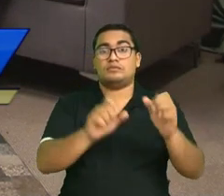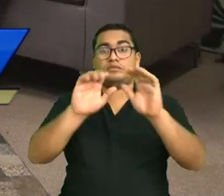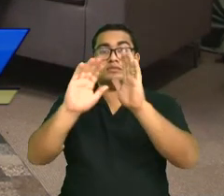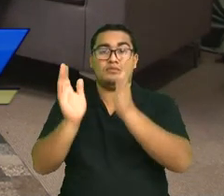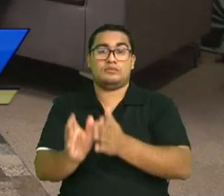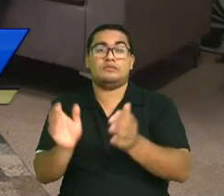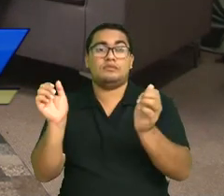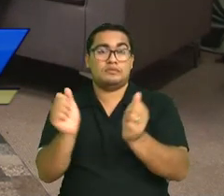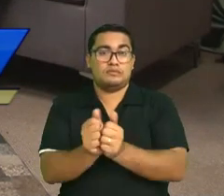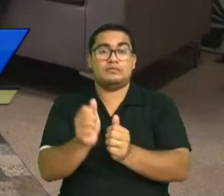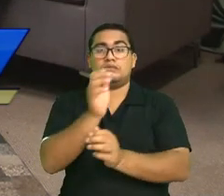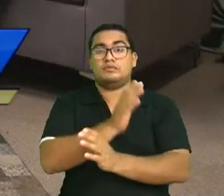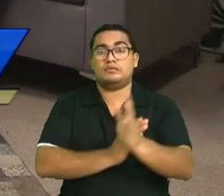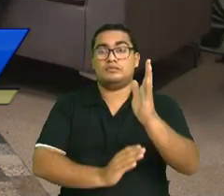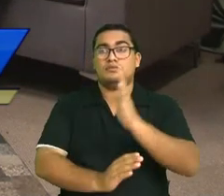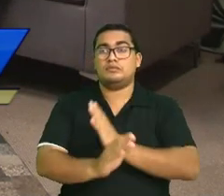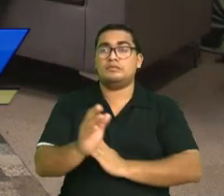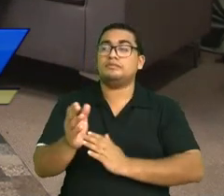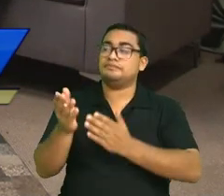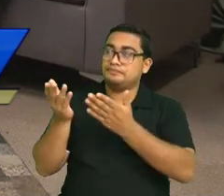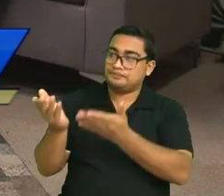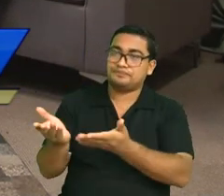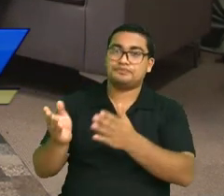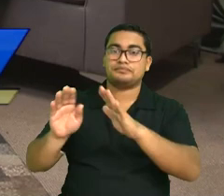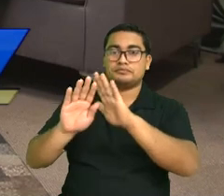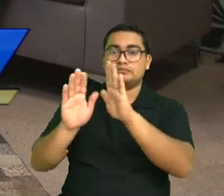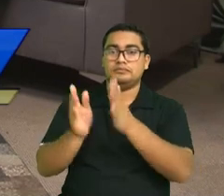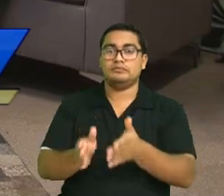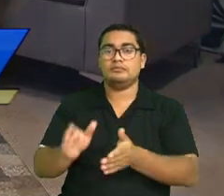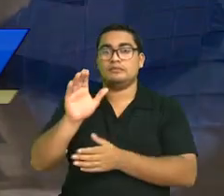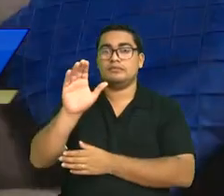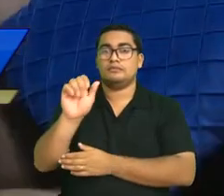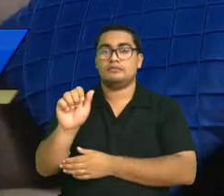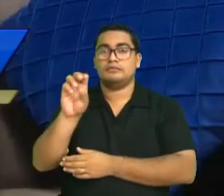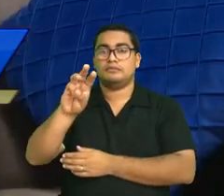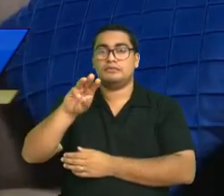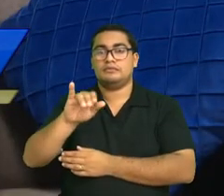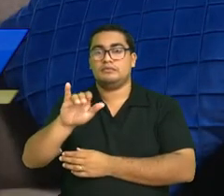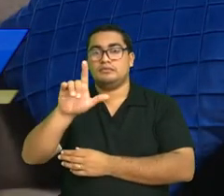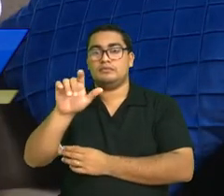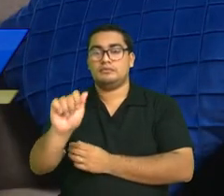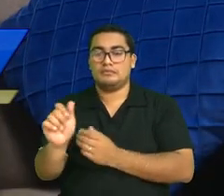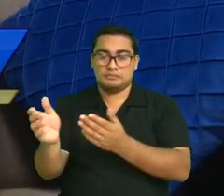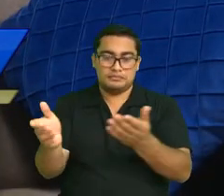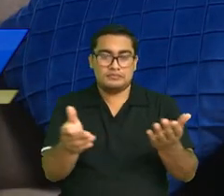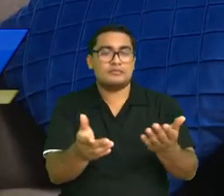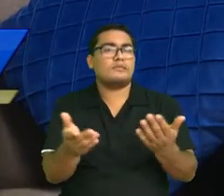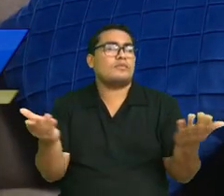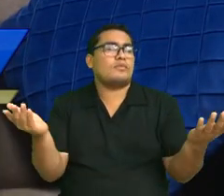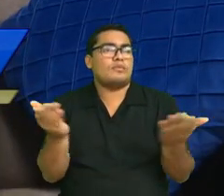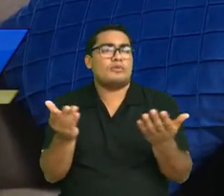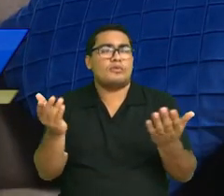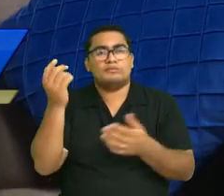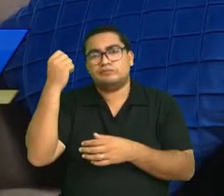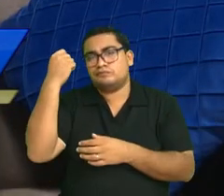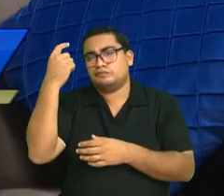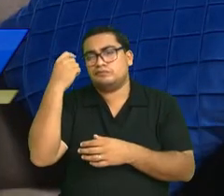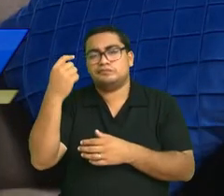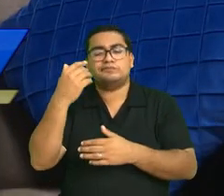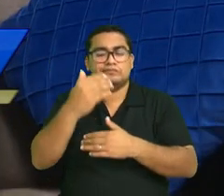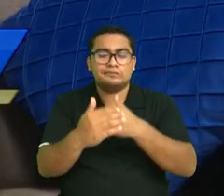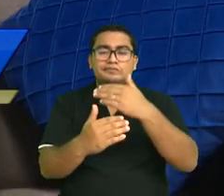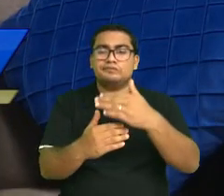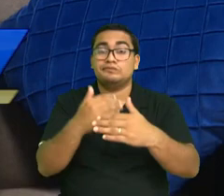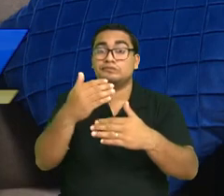discapacidad. Claro que sí, compañera Camila, bienvenida. Pues entender este proceso de restitución de derechos en una nueva etapa de la revolución, pero entre